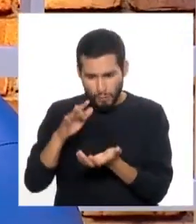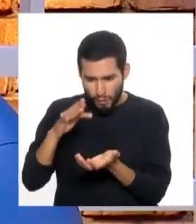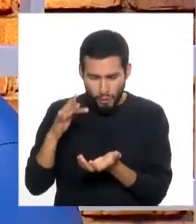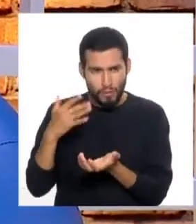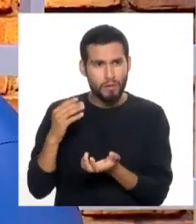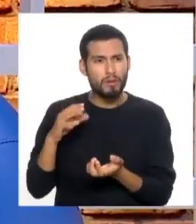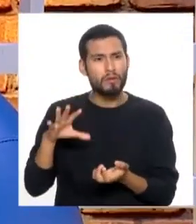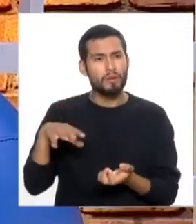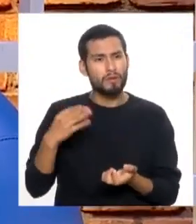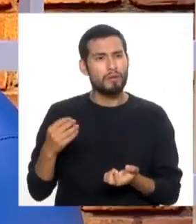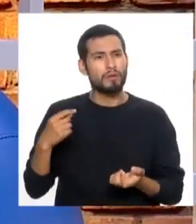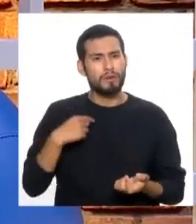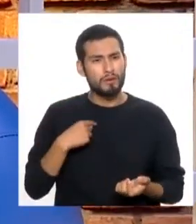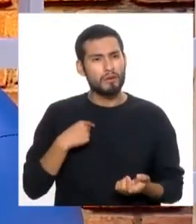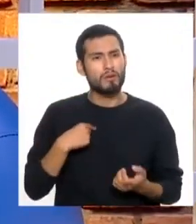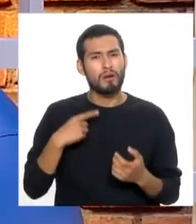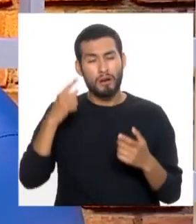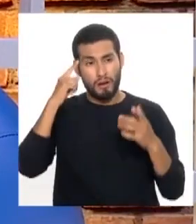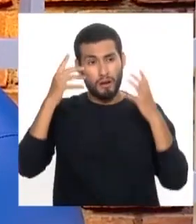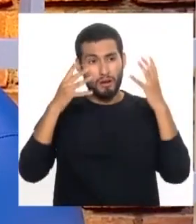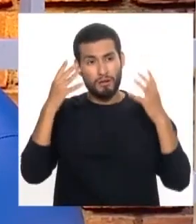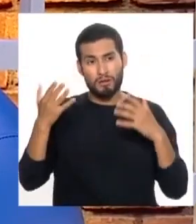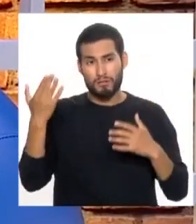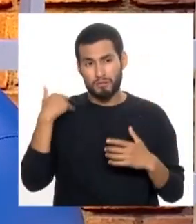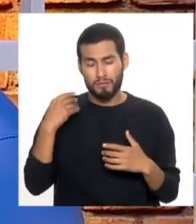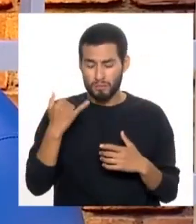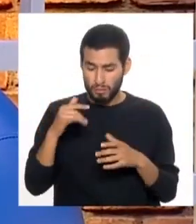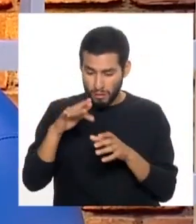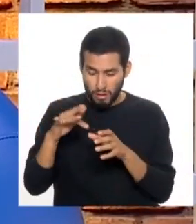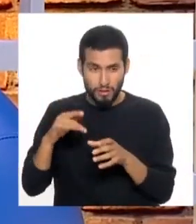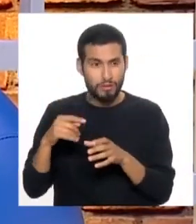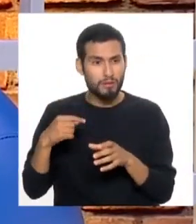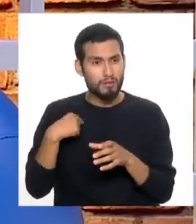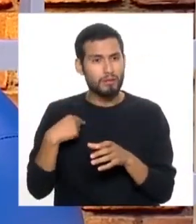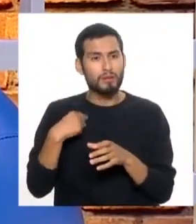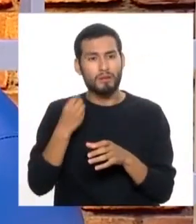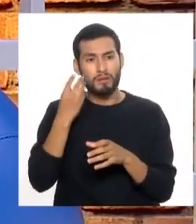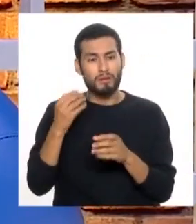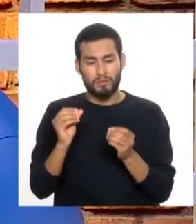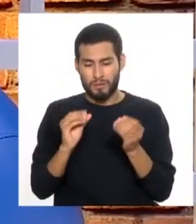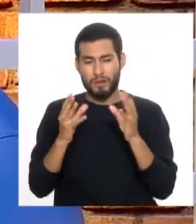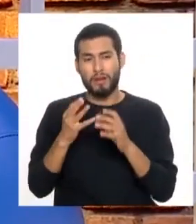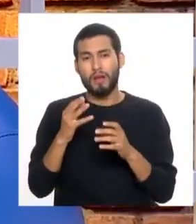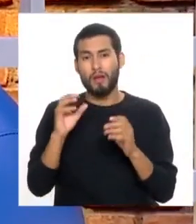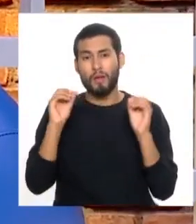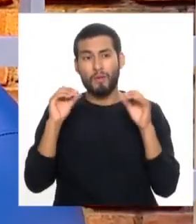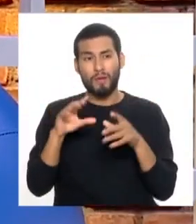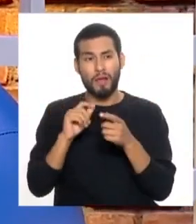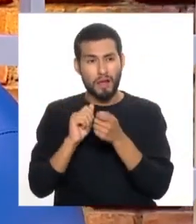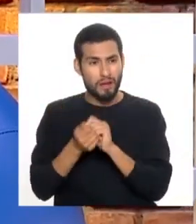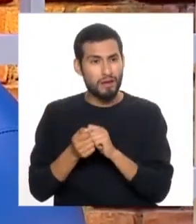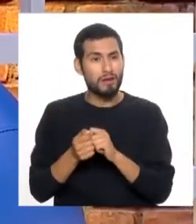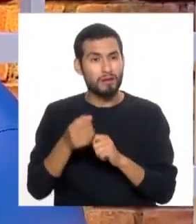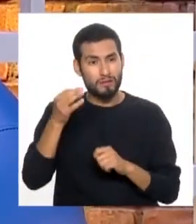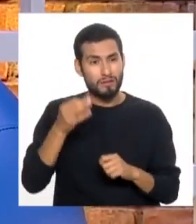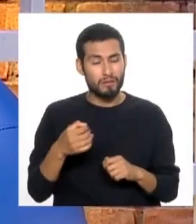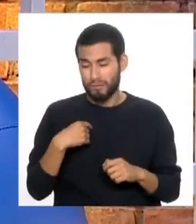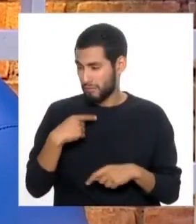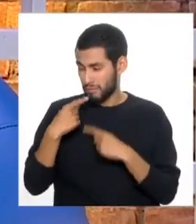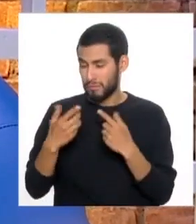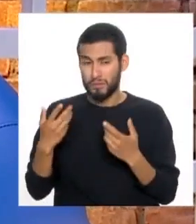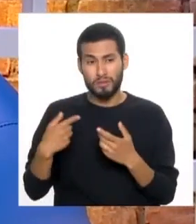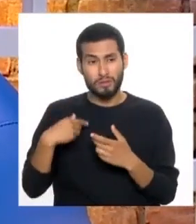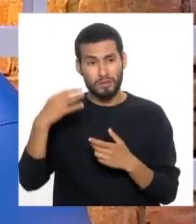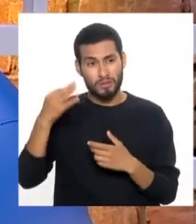porque yo estaba un poquito ansioso hace un rato y estoy acariciando la plantita y el cambio de luz. De verdad, no estoy exagerando